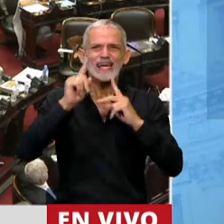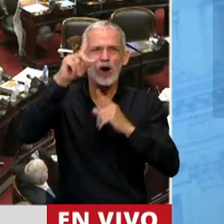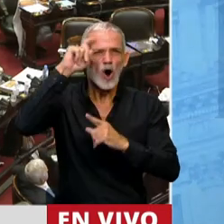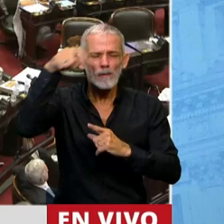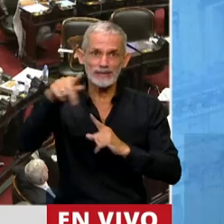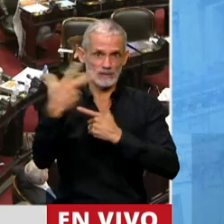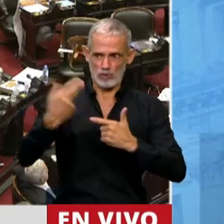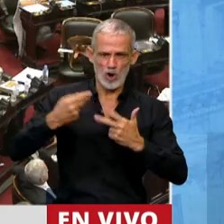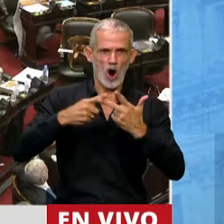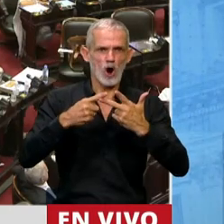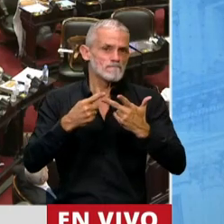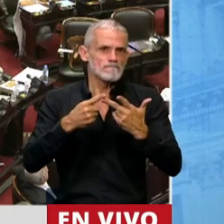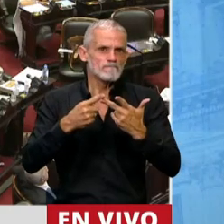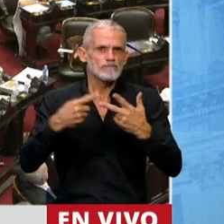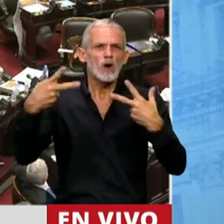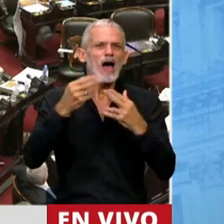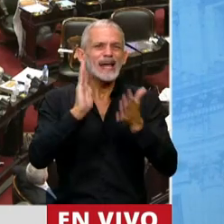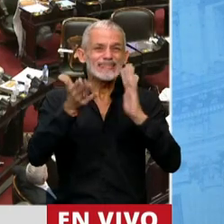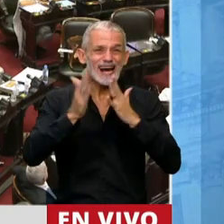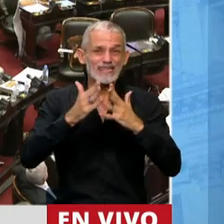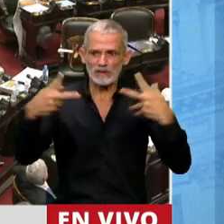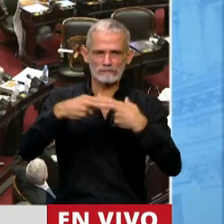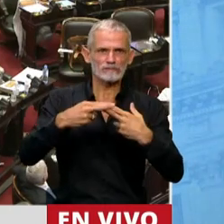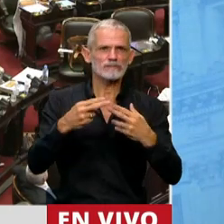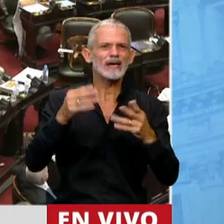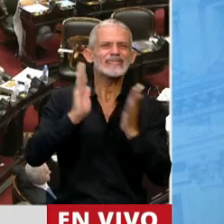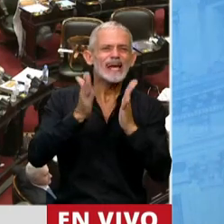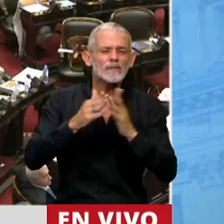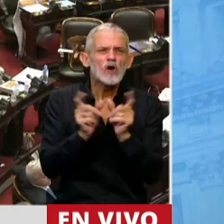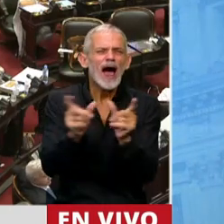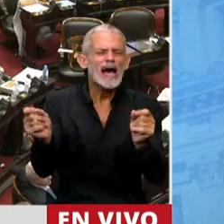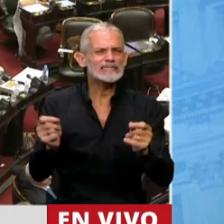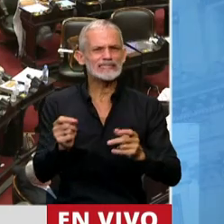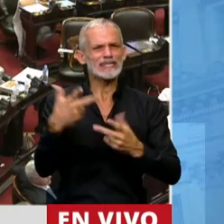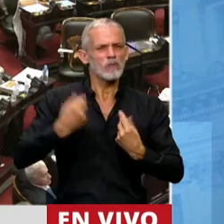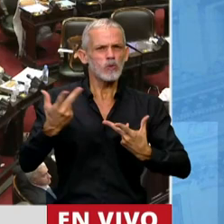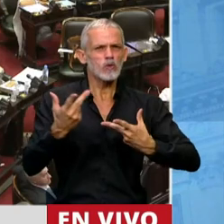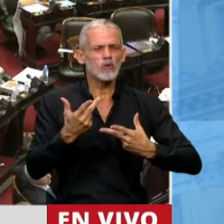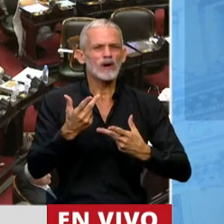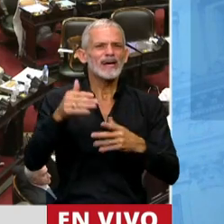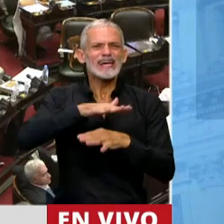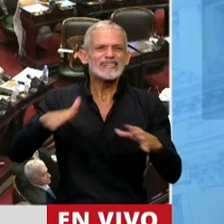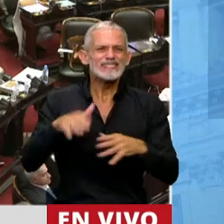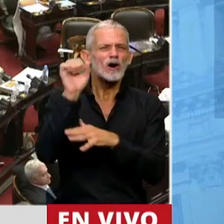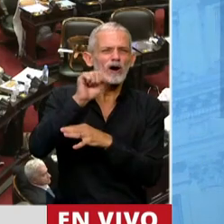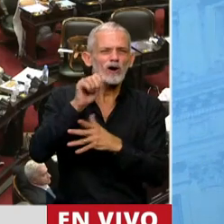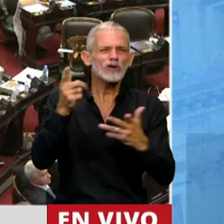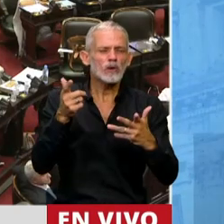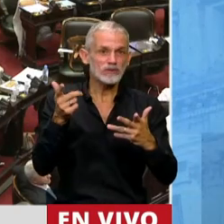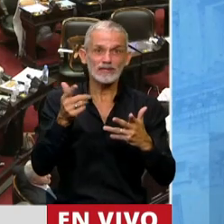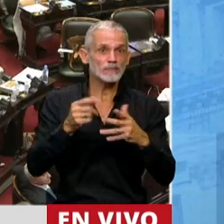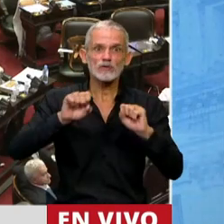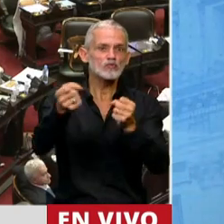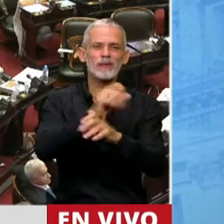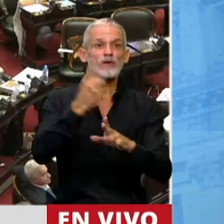salud, interrumpir tratamientos oncológicos, mamás de chicos TEAs que han debido suspender por un año